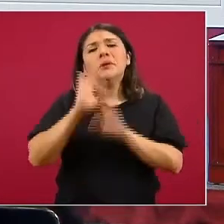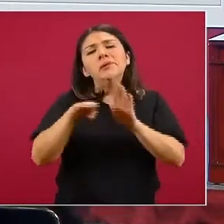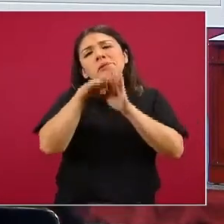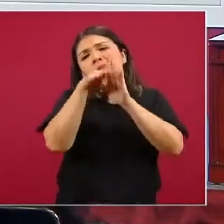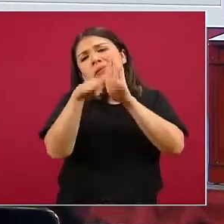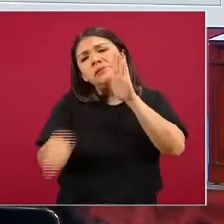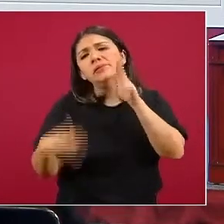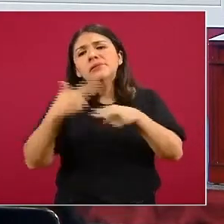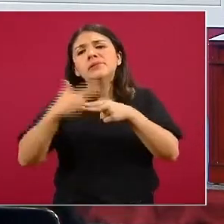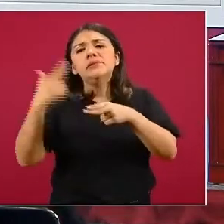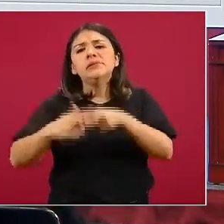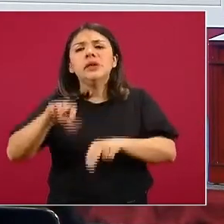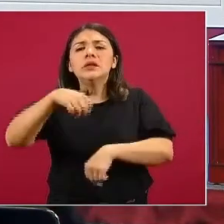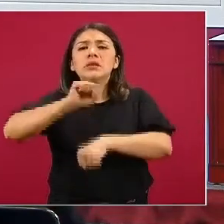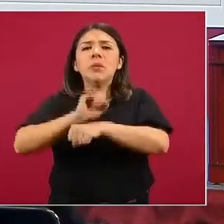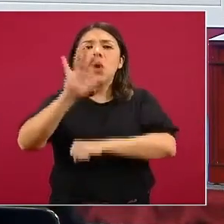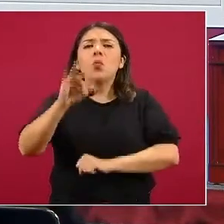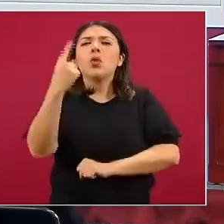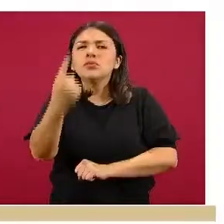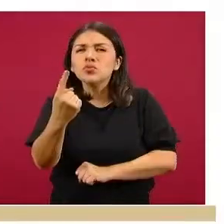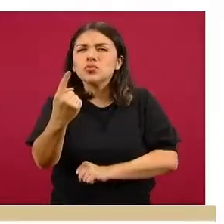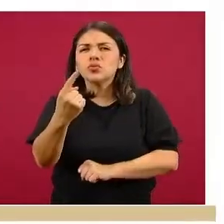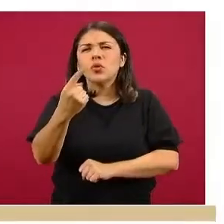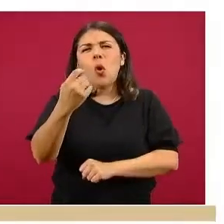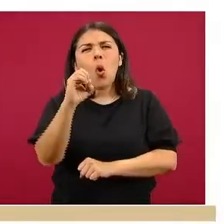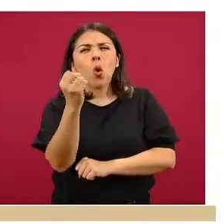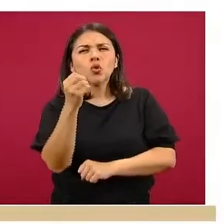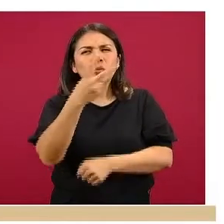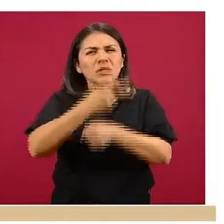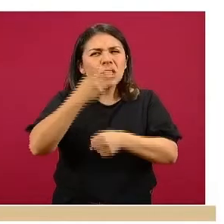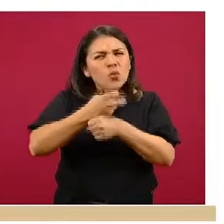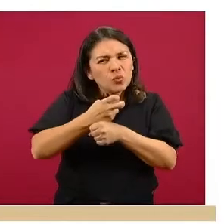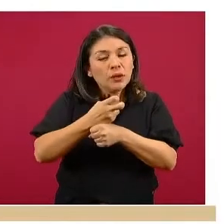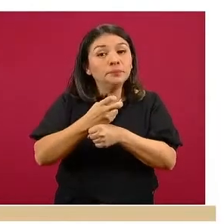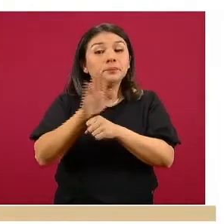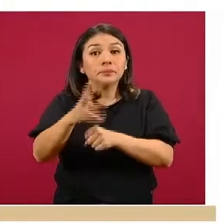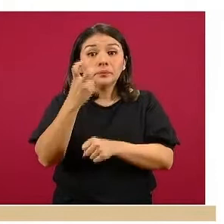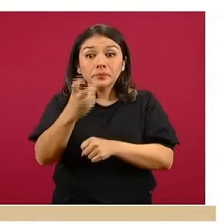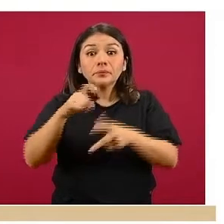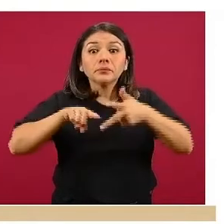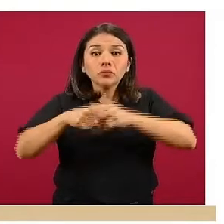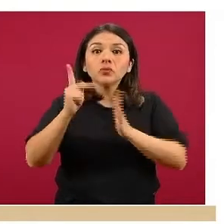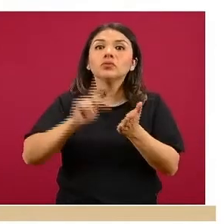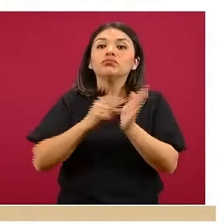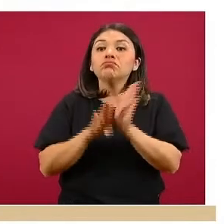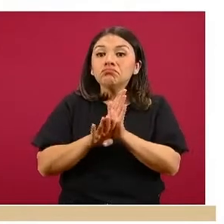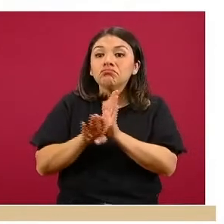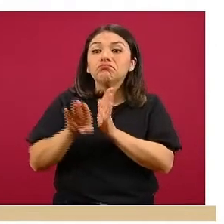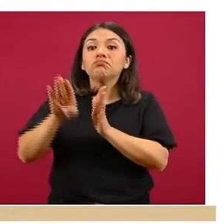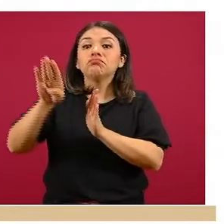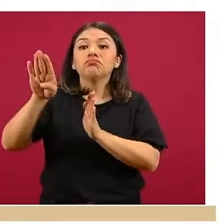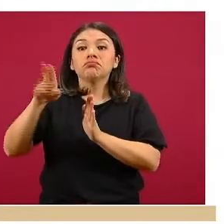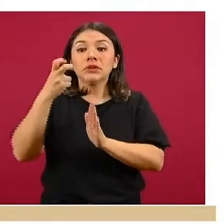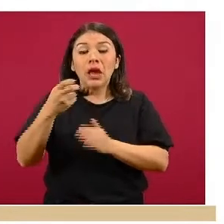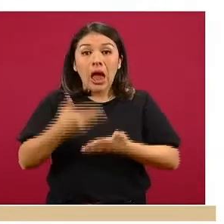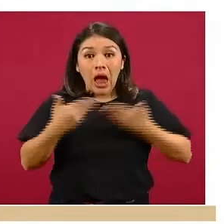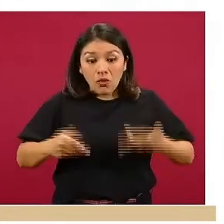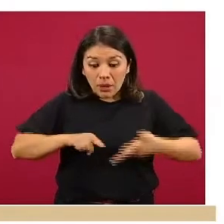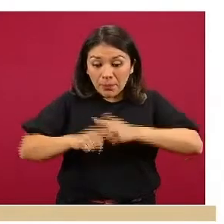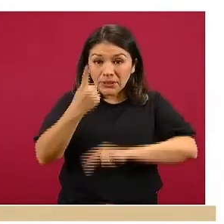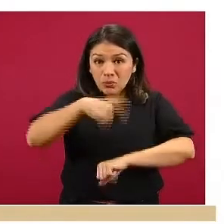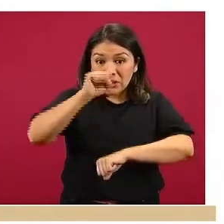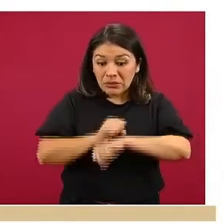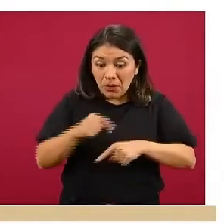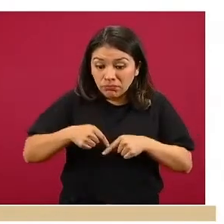hasta llegar a la semana 41, segunda semana de octubre, y ahí empezó a aumentar. Hoy abrimos la semana con